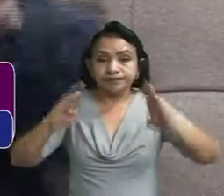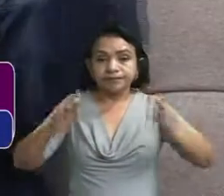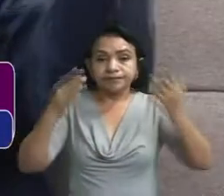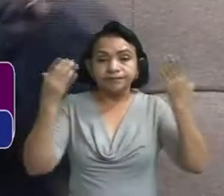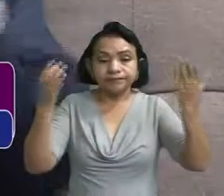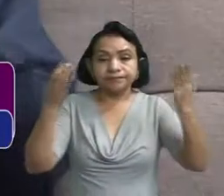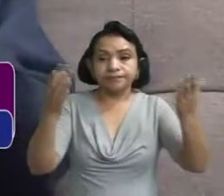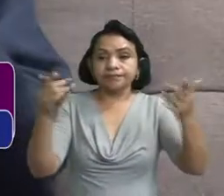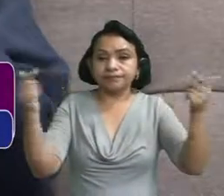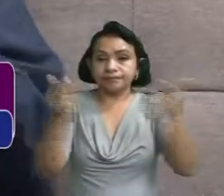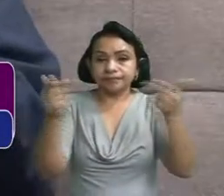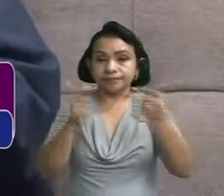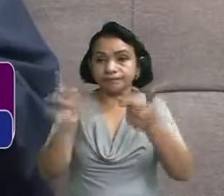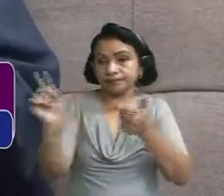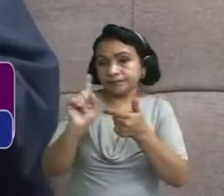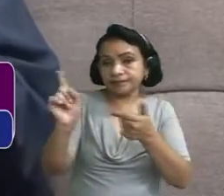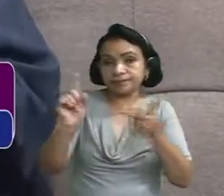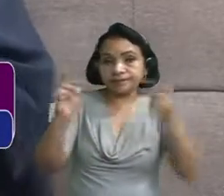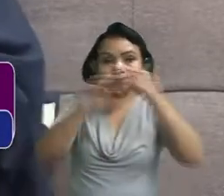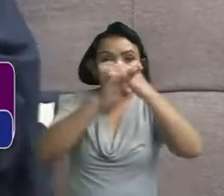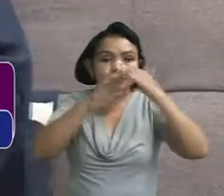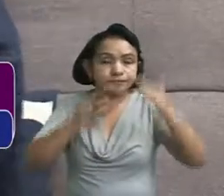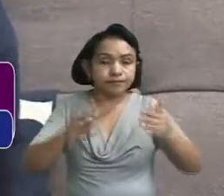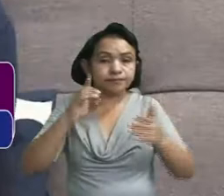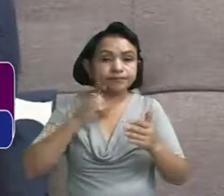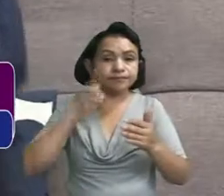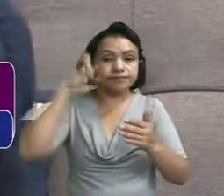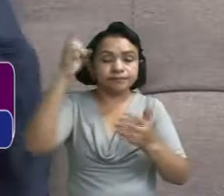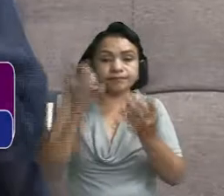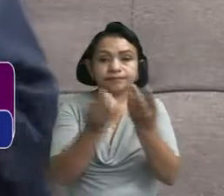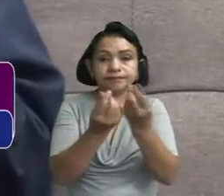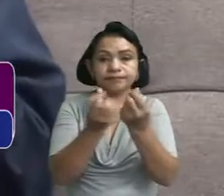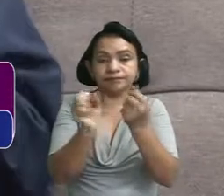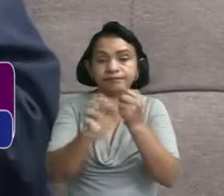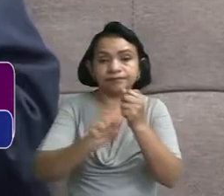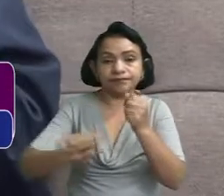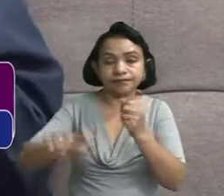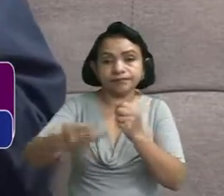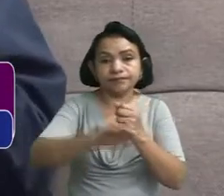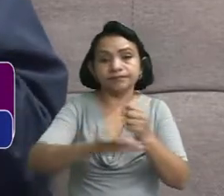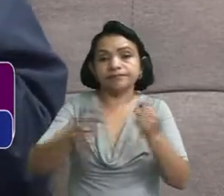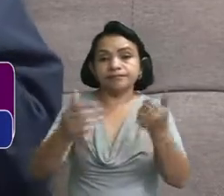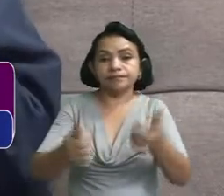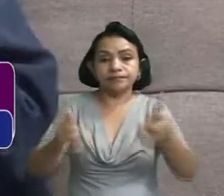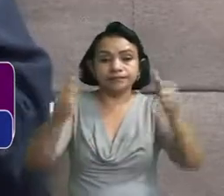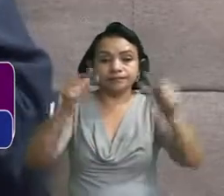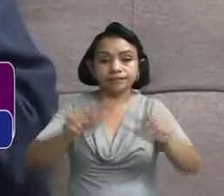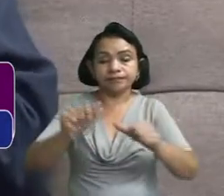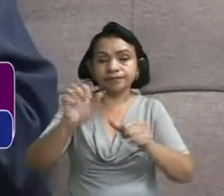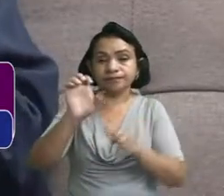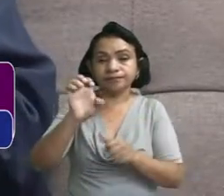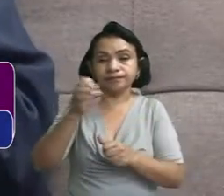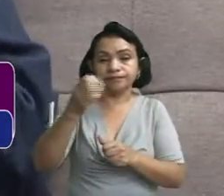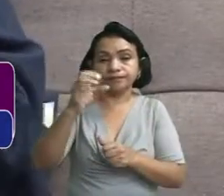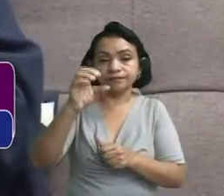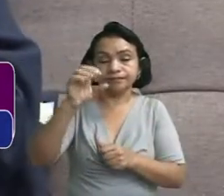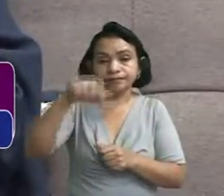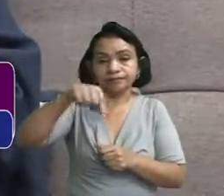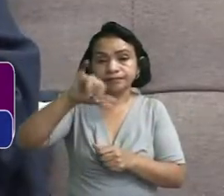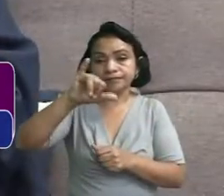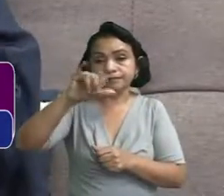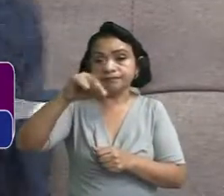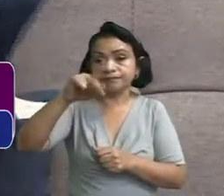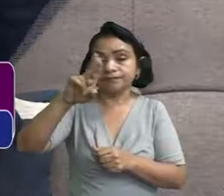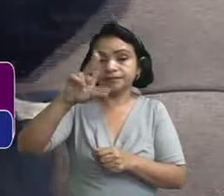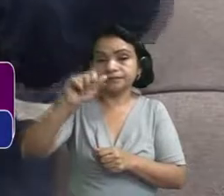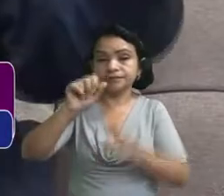de superar la guerra, pero también la paz como desarrollo económico y social, porque eso está planteado ahí en los acuerdos de Esquipula, los componentes económicos y sociales para